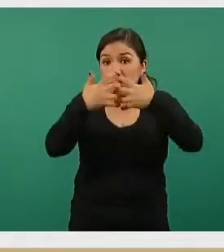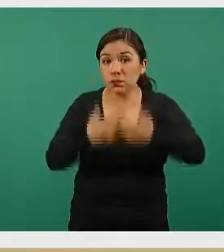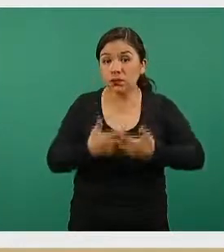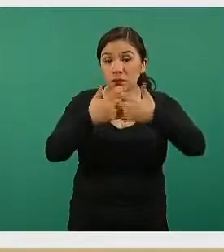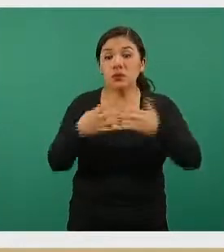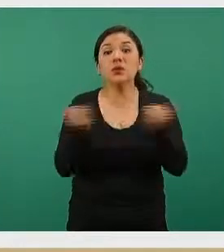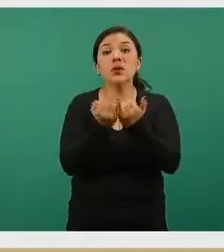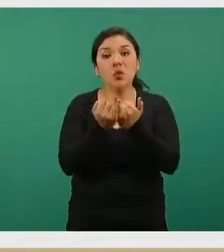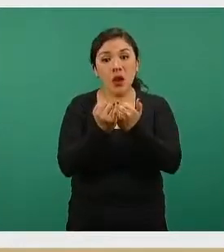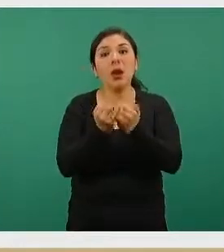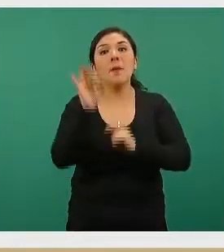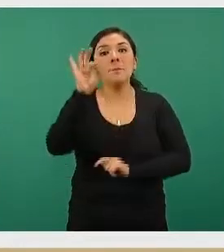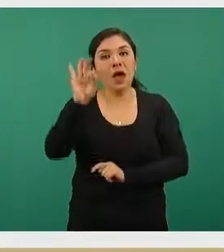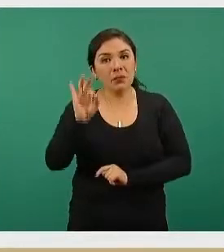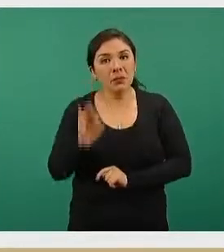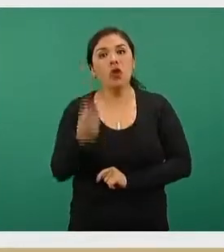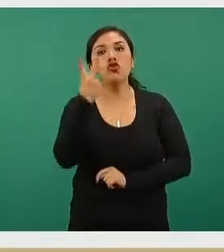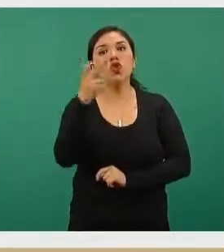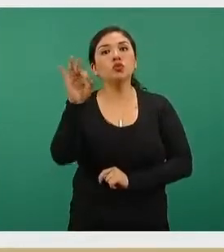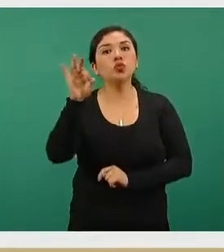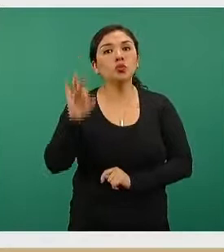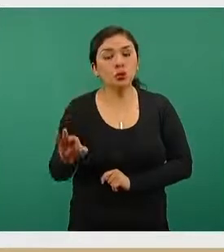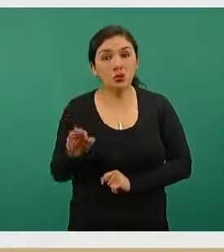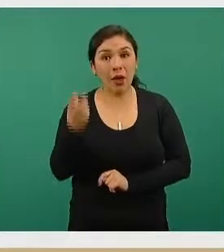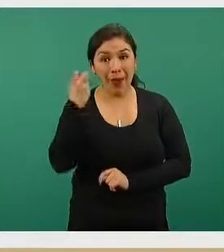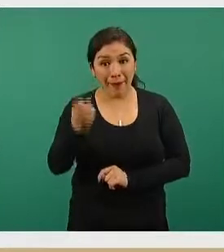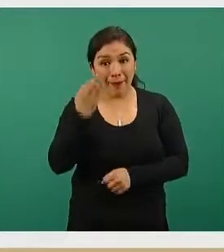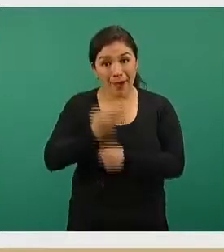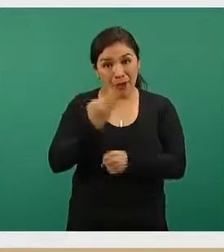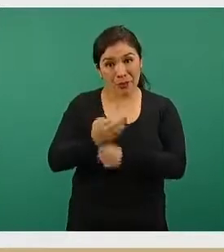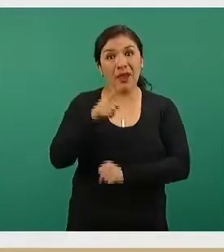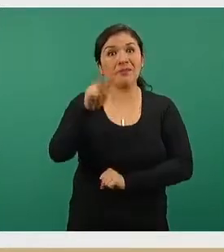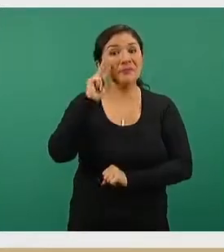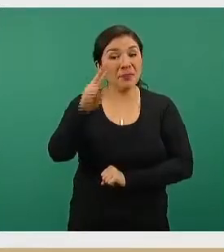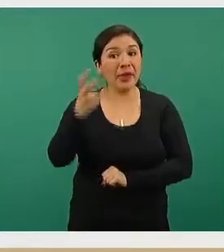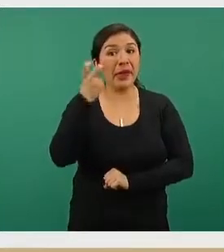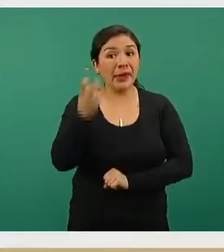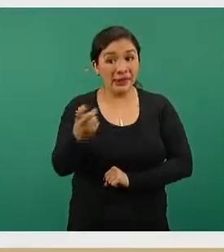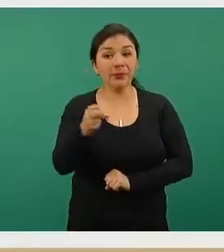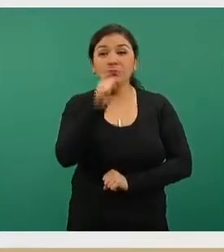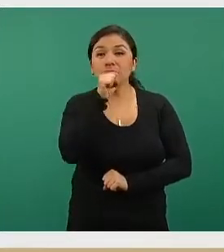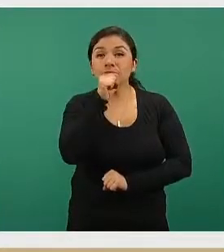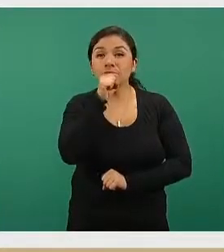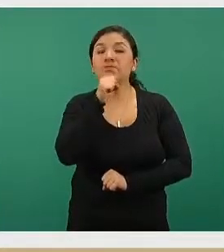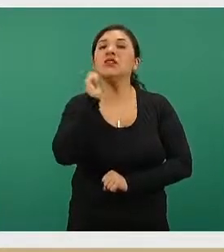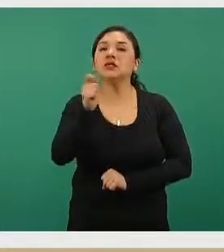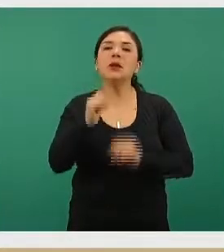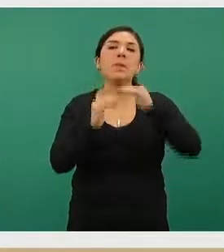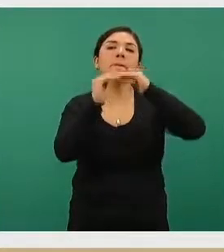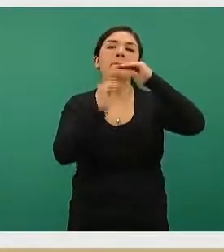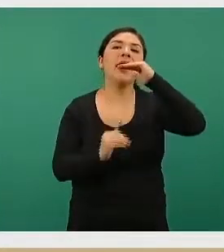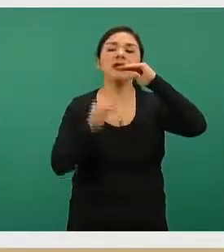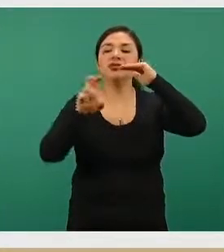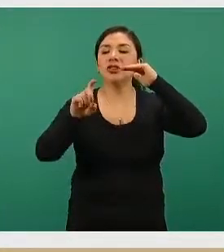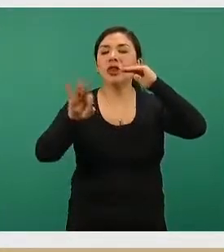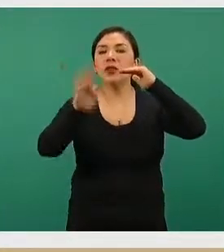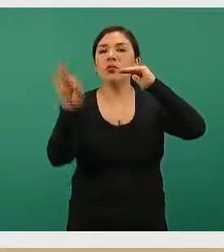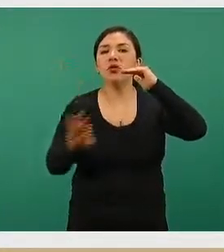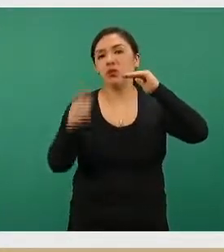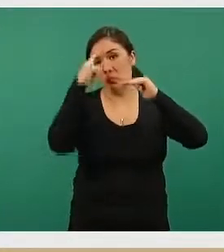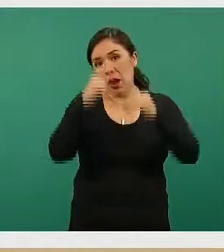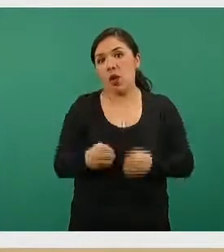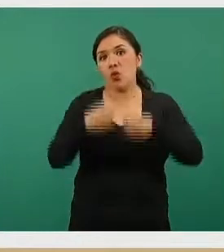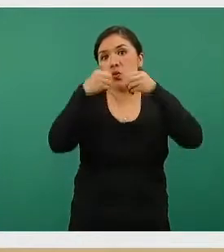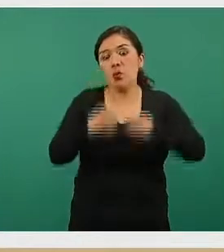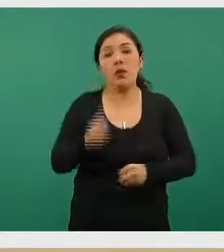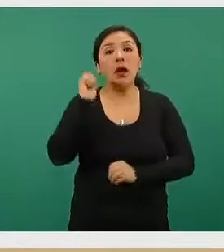disminuyó 2 puntos porcentuales, lo cual entonces ahora también sitúa este indicador por debajo del 30%, que es